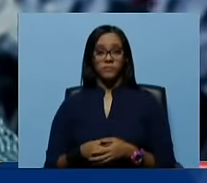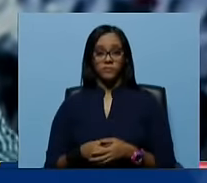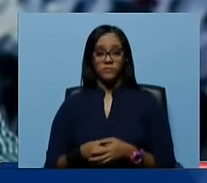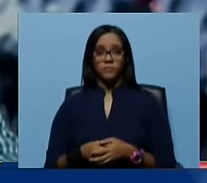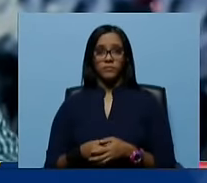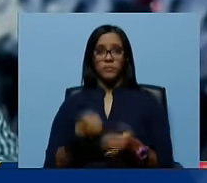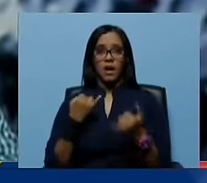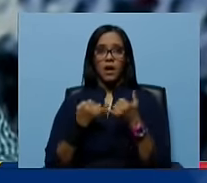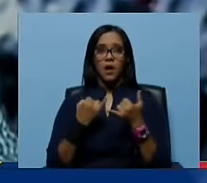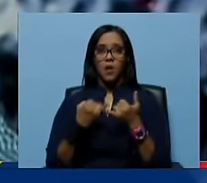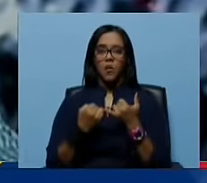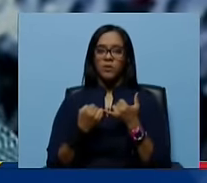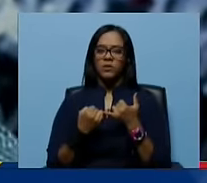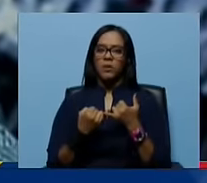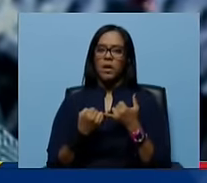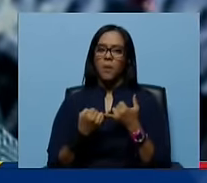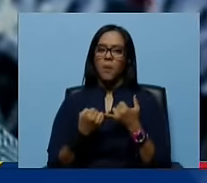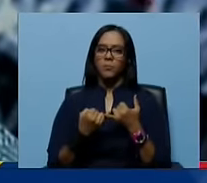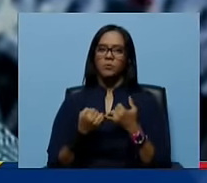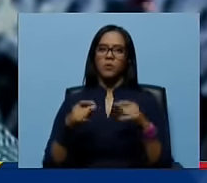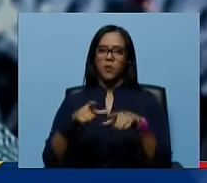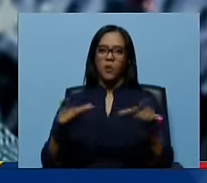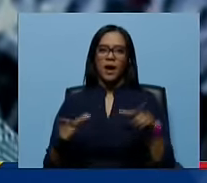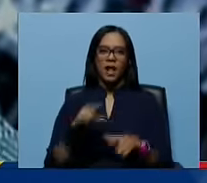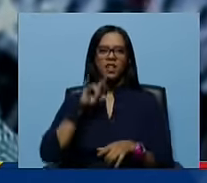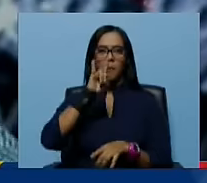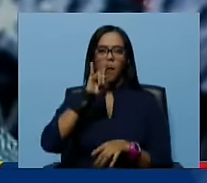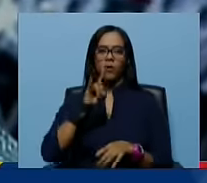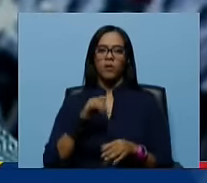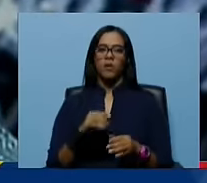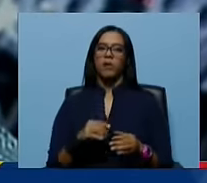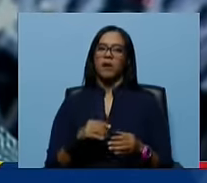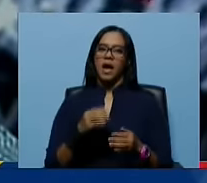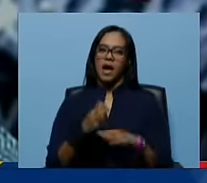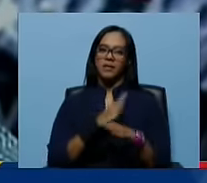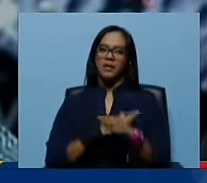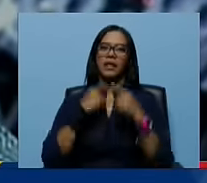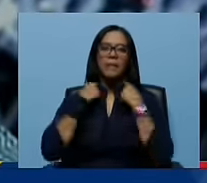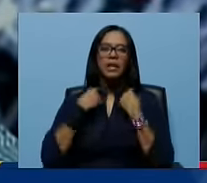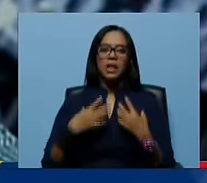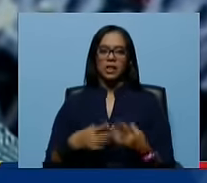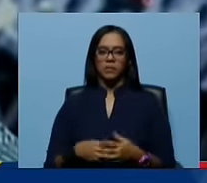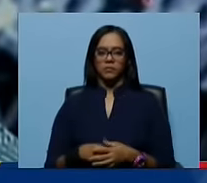en los últimos estertores del demonio antes de ser derrotado.